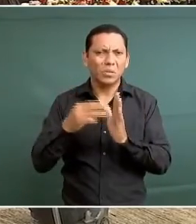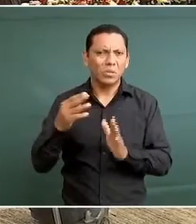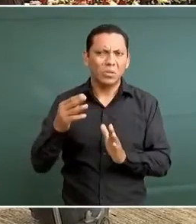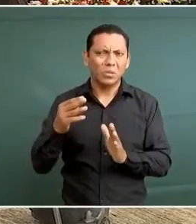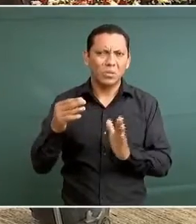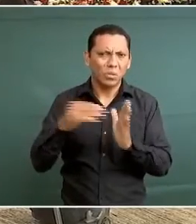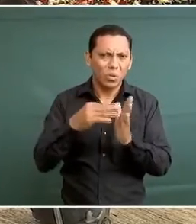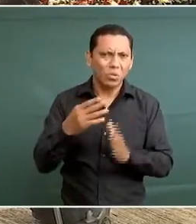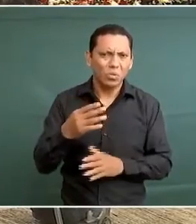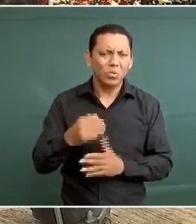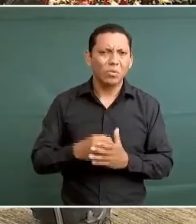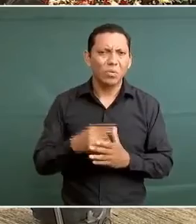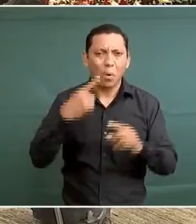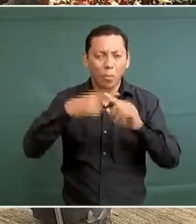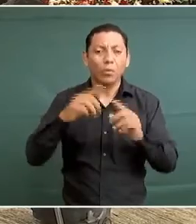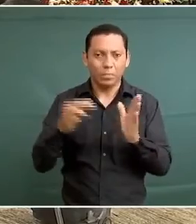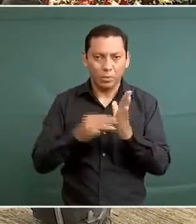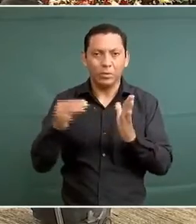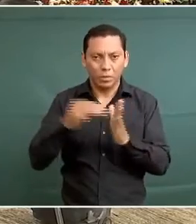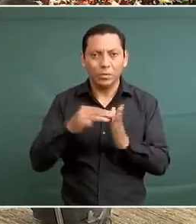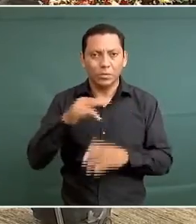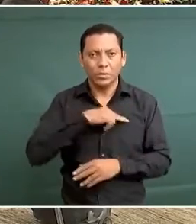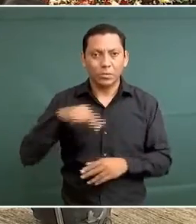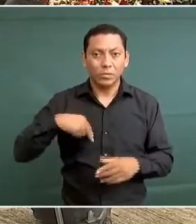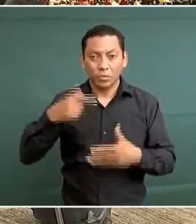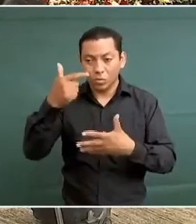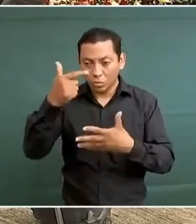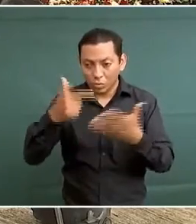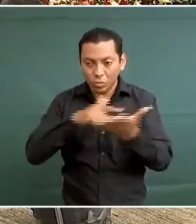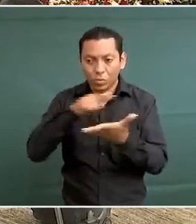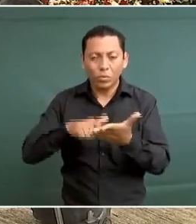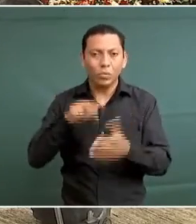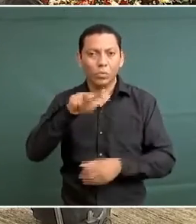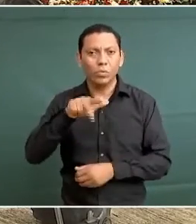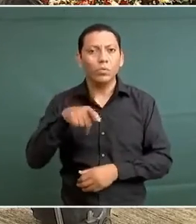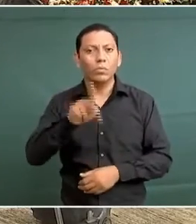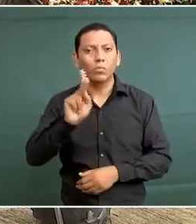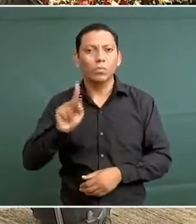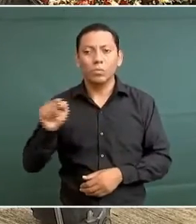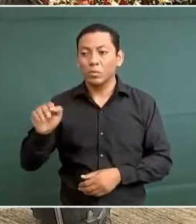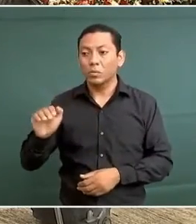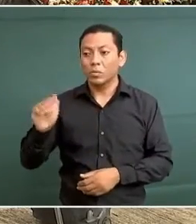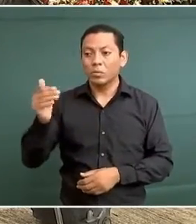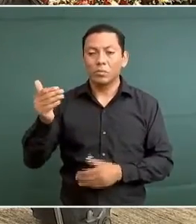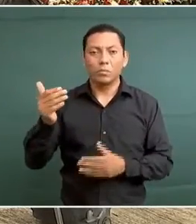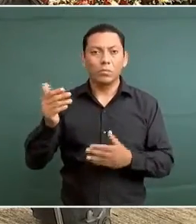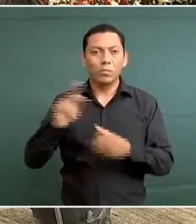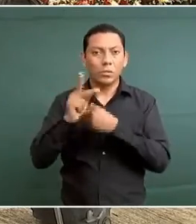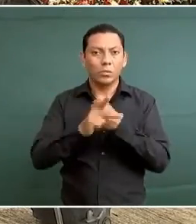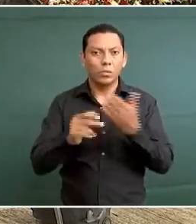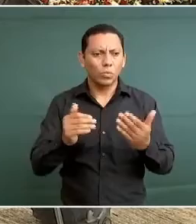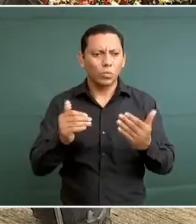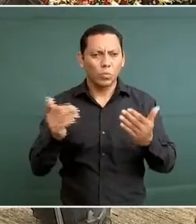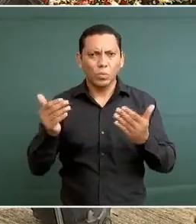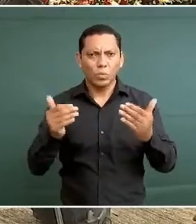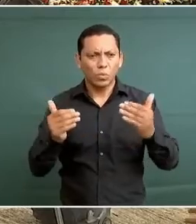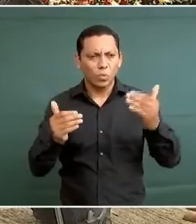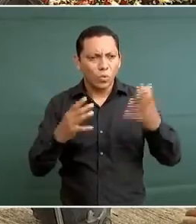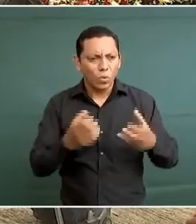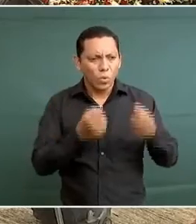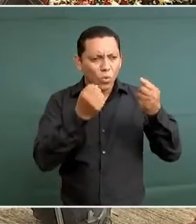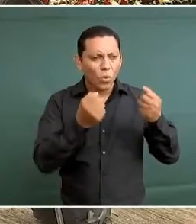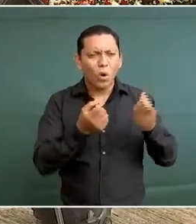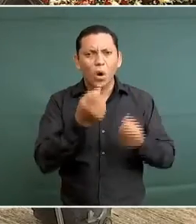parece que era por millón por millón estábamos en el lugar 18 sin embargo los que están arriba ya salieron de la pandemia hay